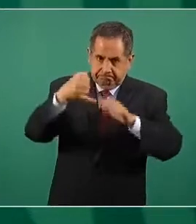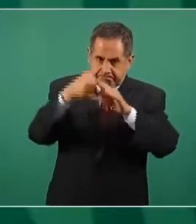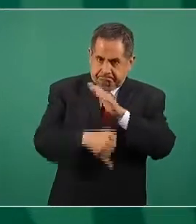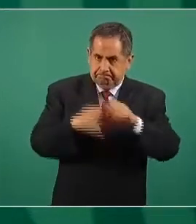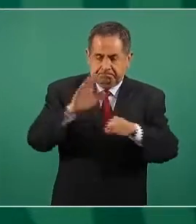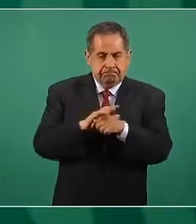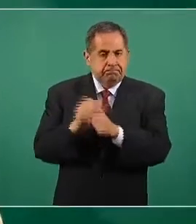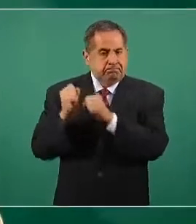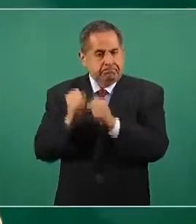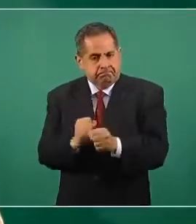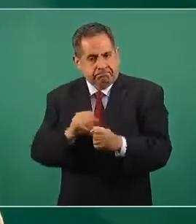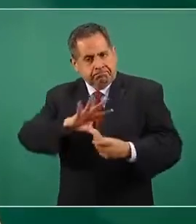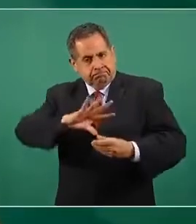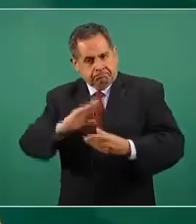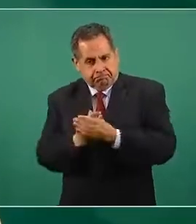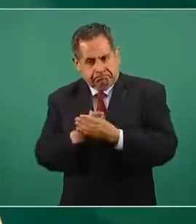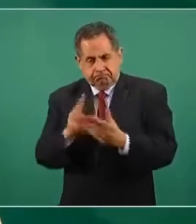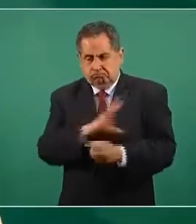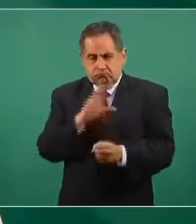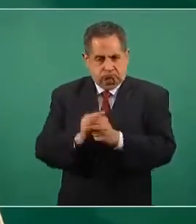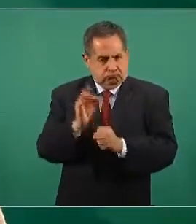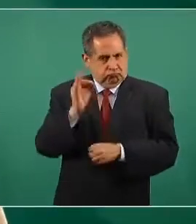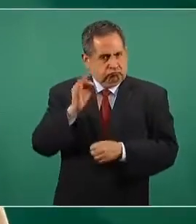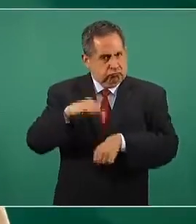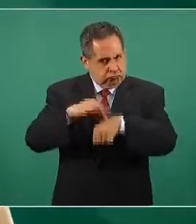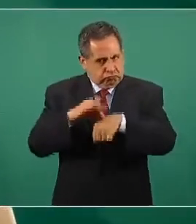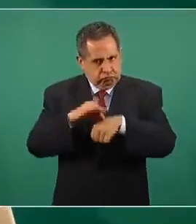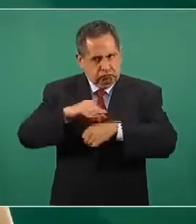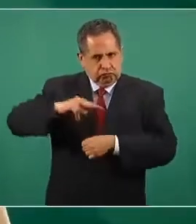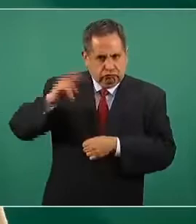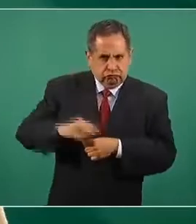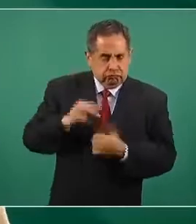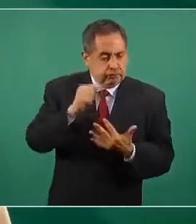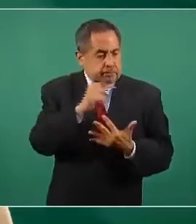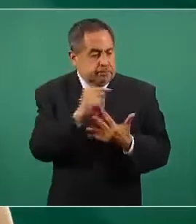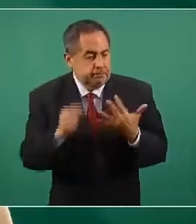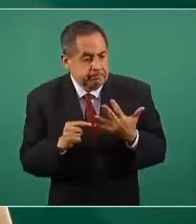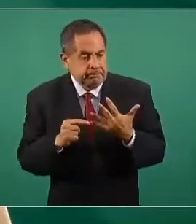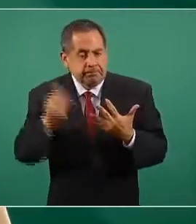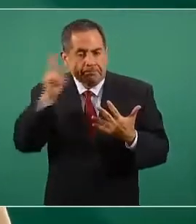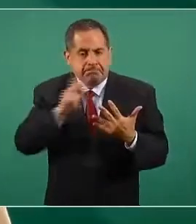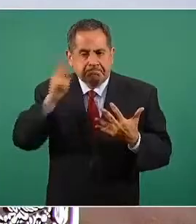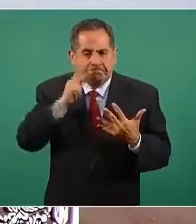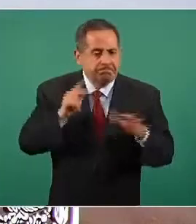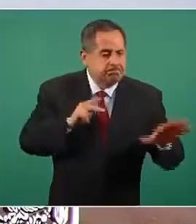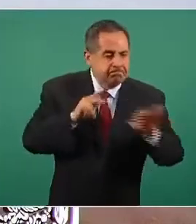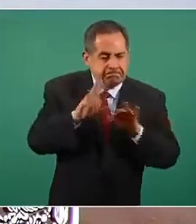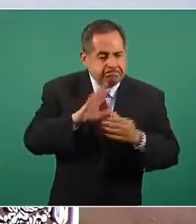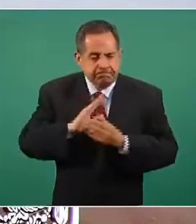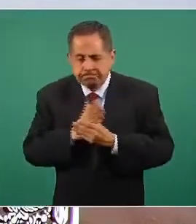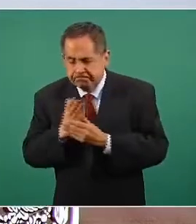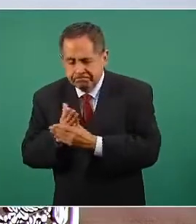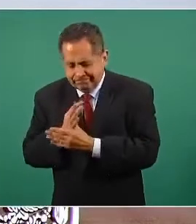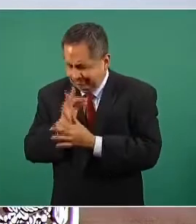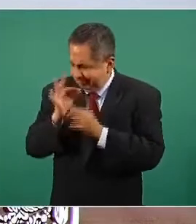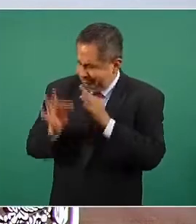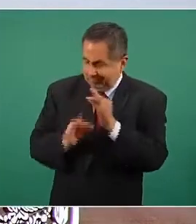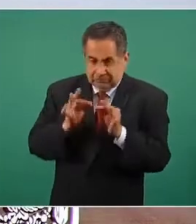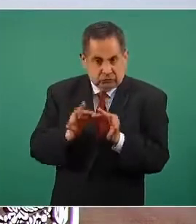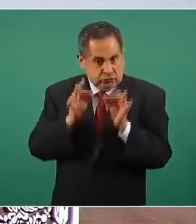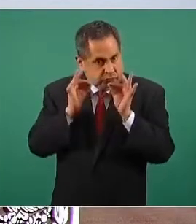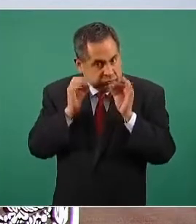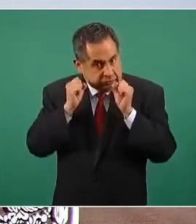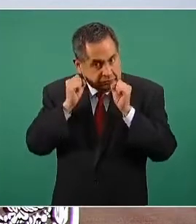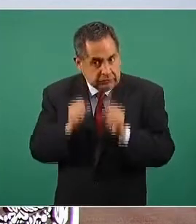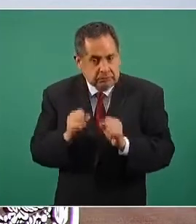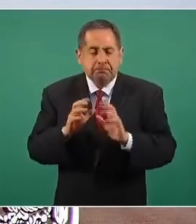sólida, muy legítima, muy sólida, de todas las evidencias y toda la investigación que se está llevando a cabo.